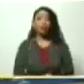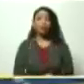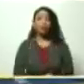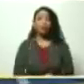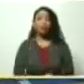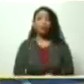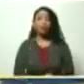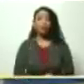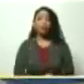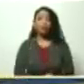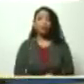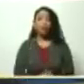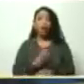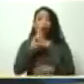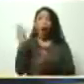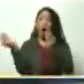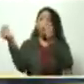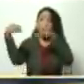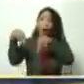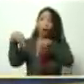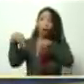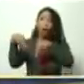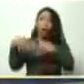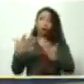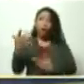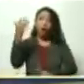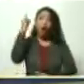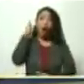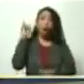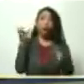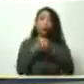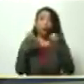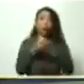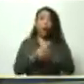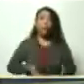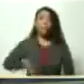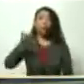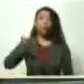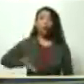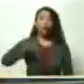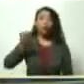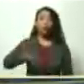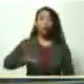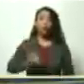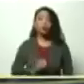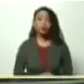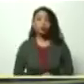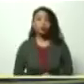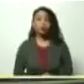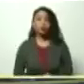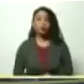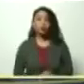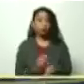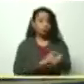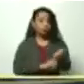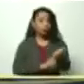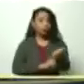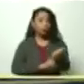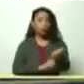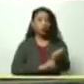es un acuerdo que tiene componentes muy importantes de carácter